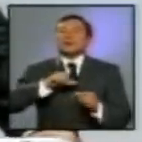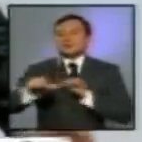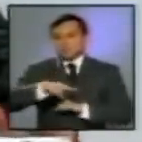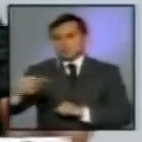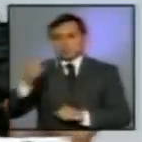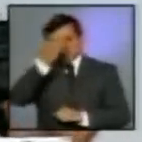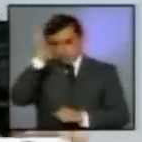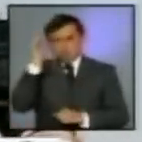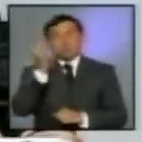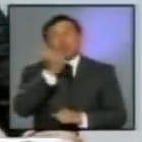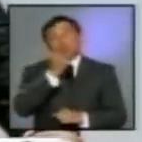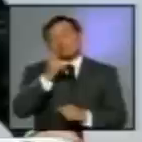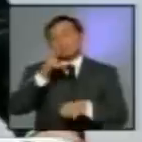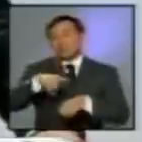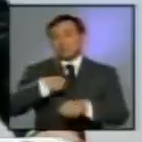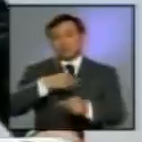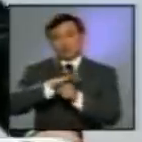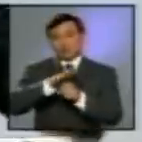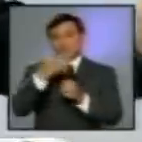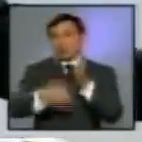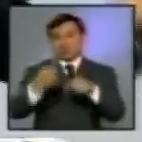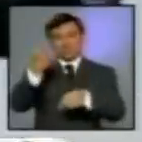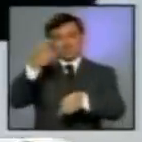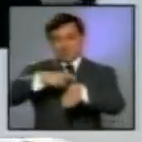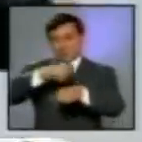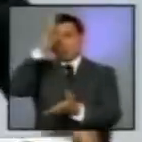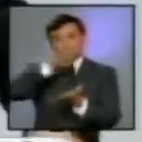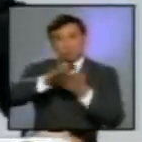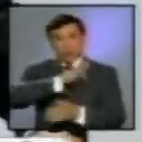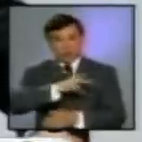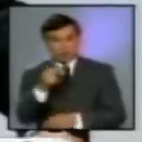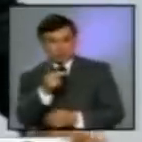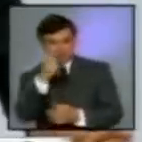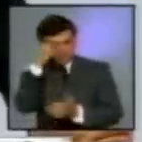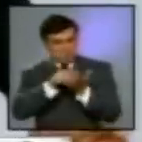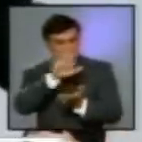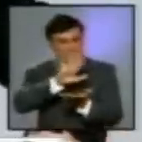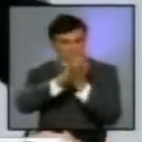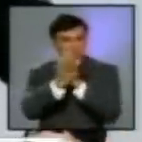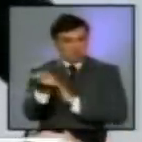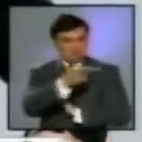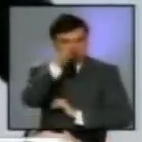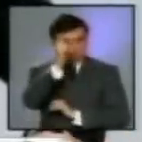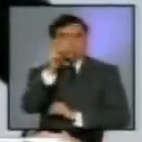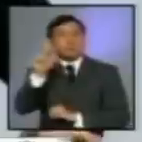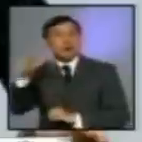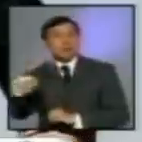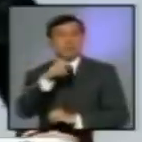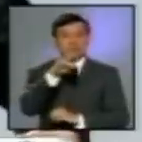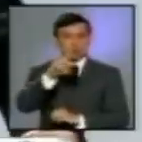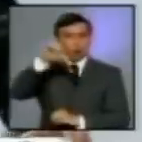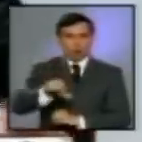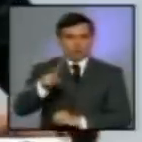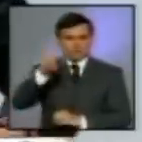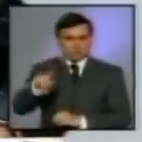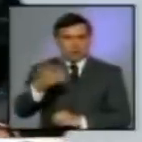responder a quienes pareciera se hubiesen puesto de acuerdo, PAN y PRD nuevamente, porque vienen el día de hoy con la navaja muy